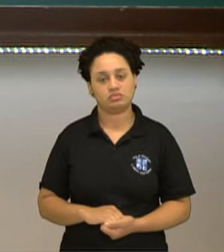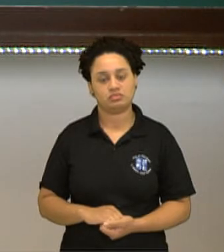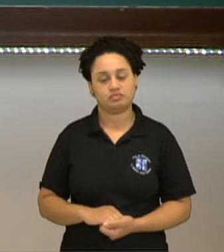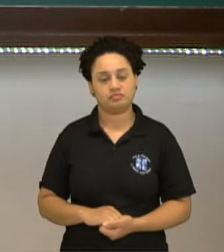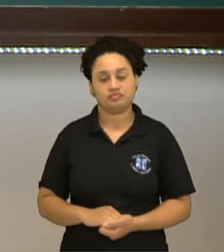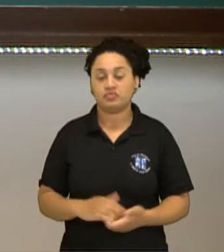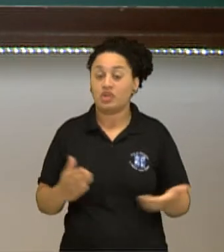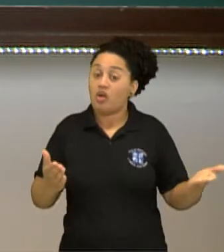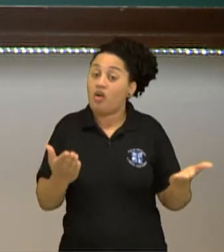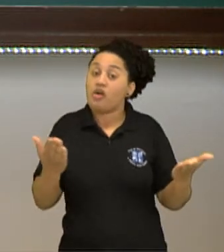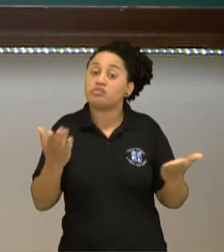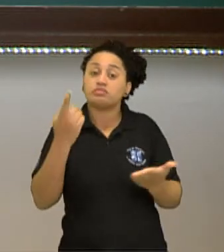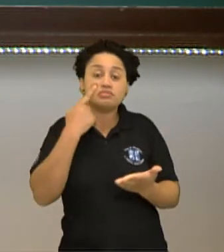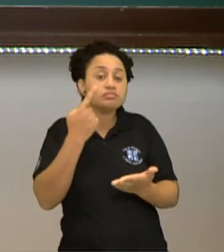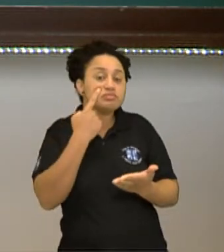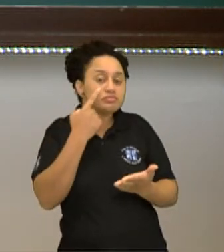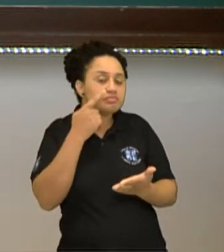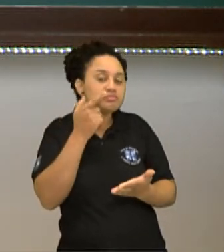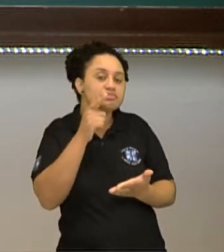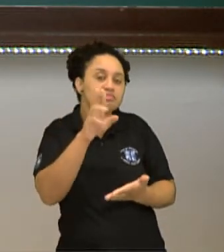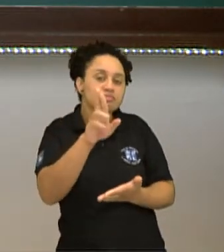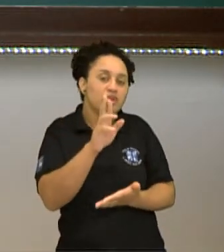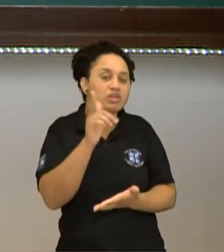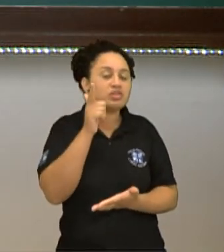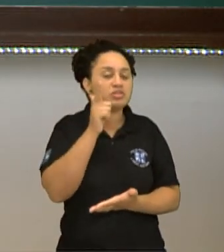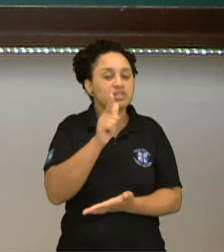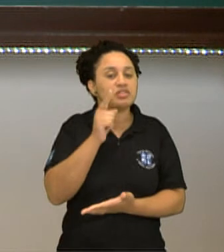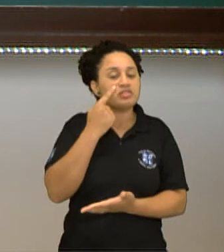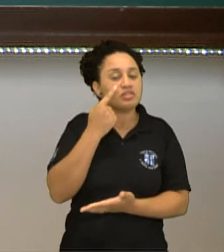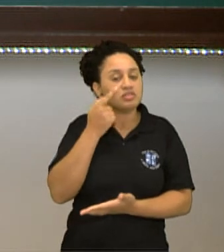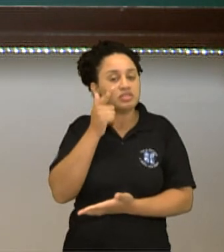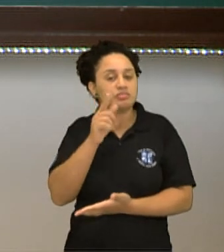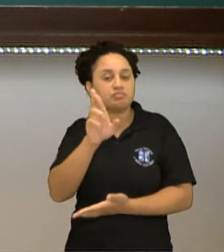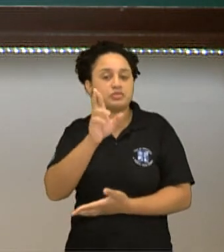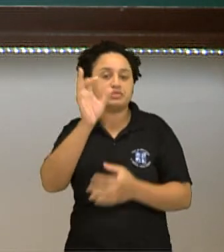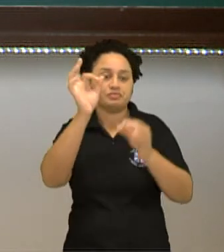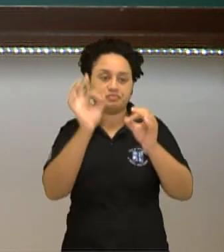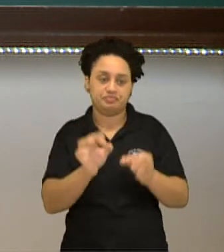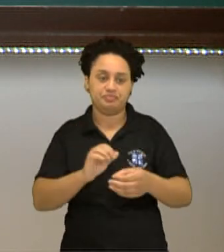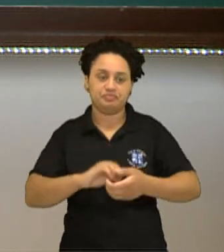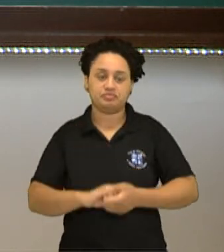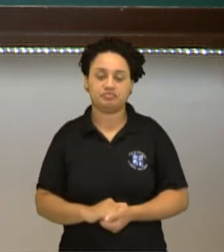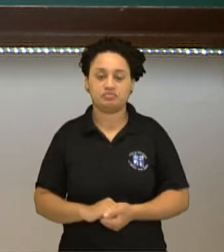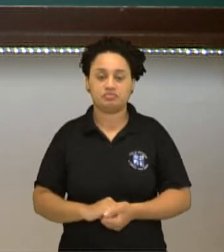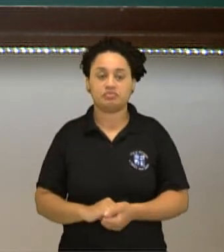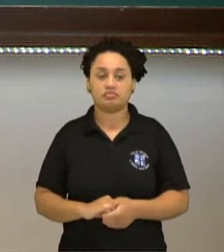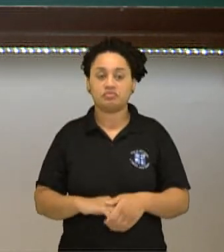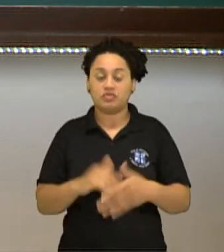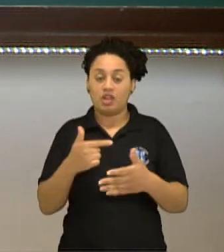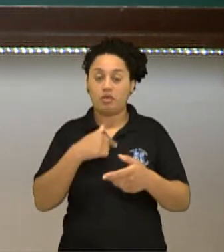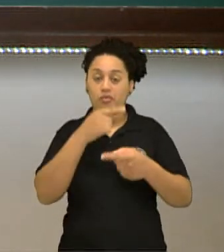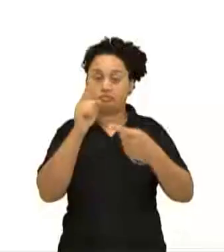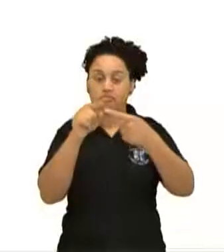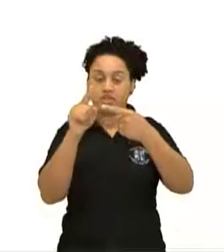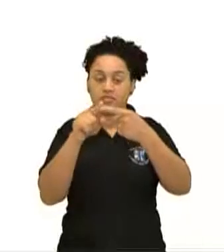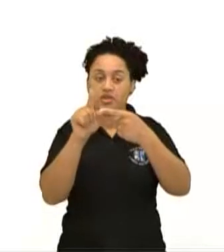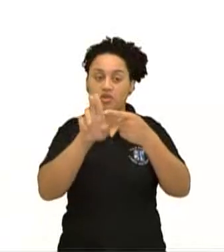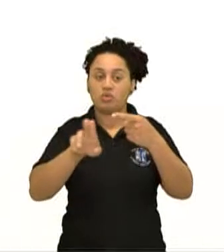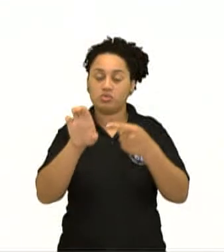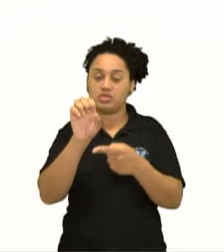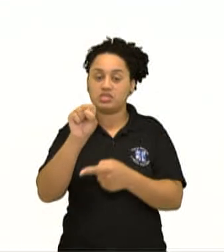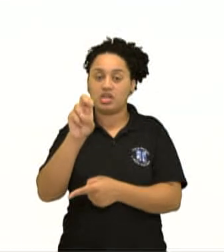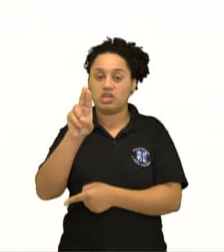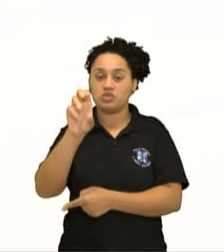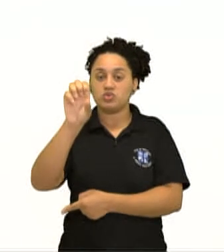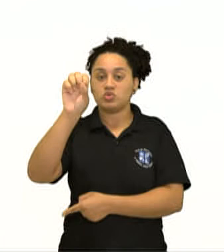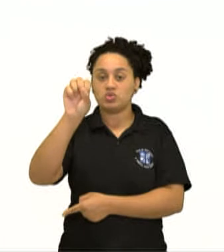Muy bien, a ver entonces, conferir sus respuestas. Entonces, Eduardo trabajó por años para